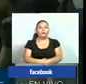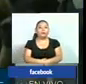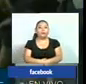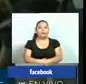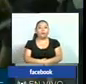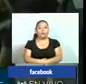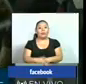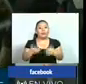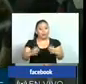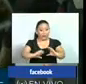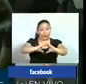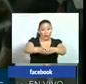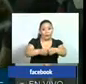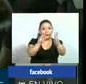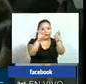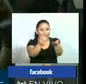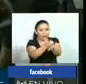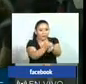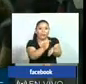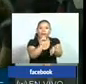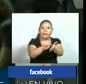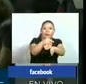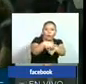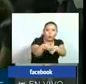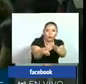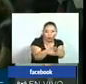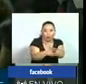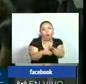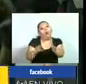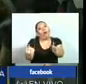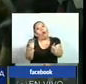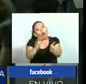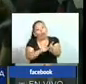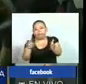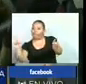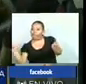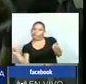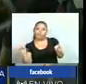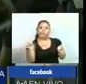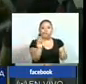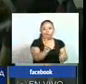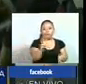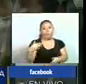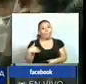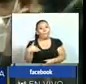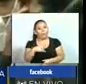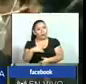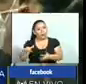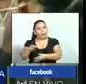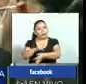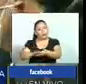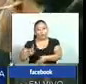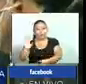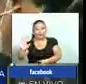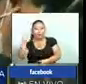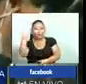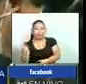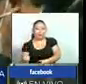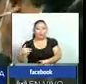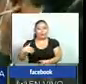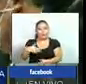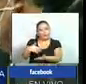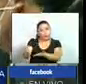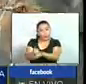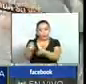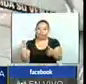Hasta la Comisión de Hacienda de la Asamblea Legislativa llegaron nuevamente los ministros de Agricultura Pablo Alinker y el titular de Hacienda Alejandro